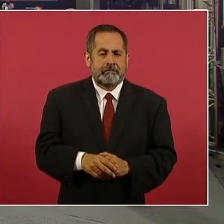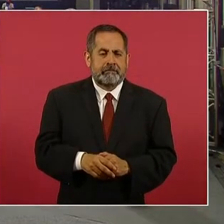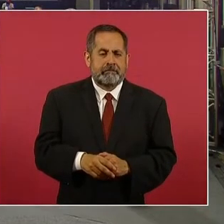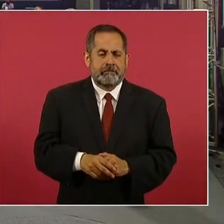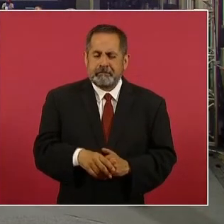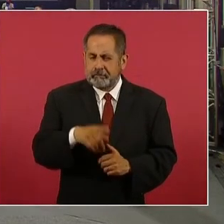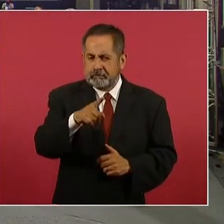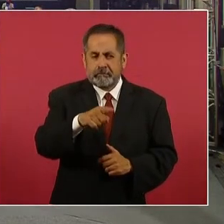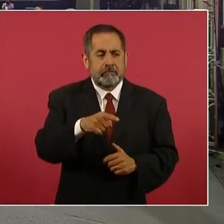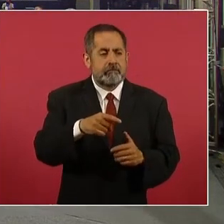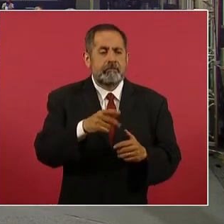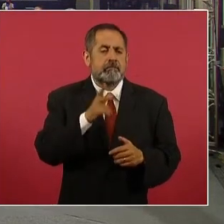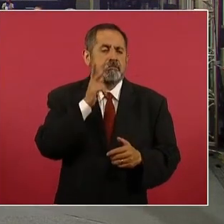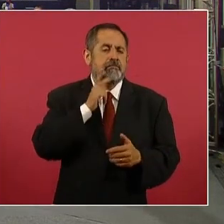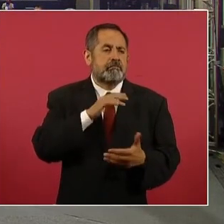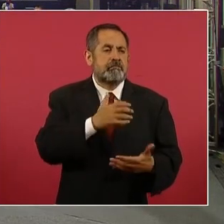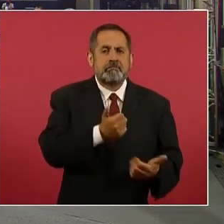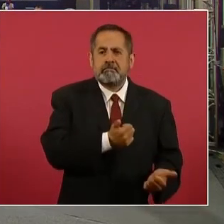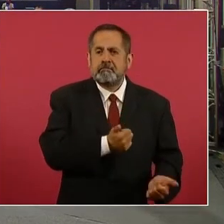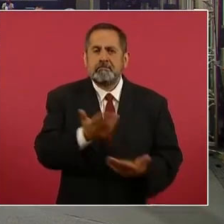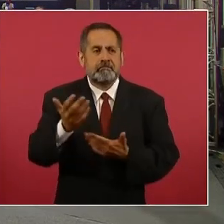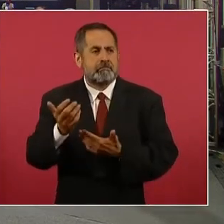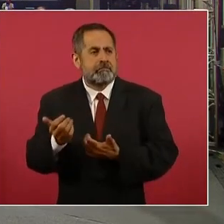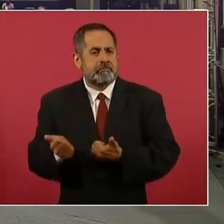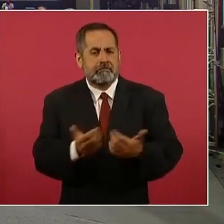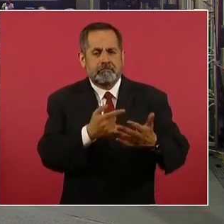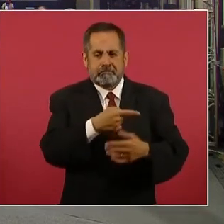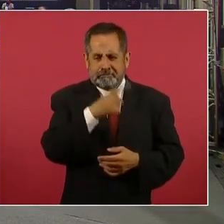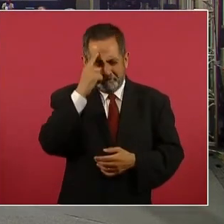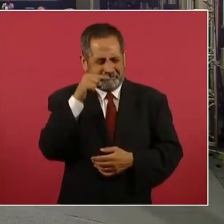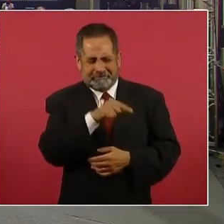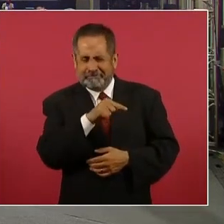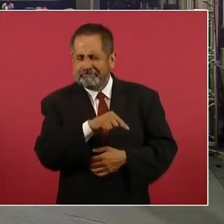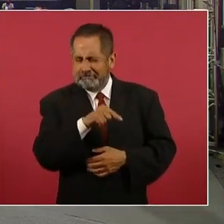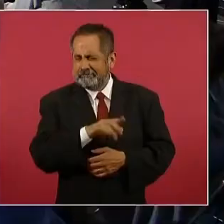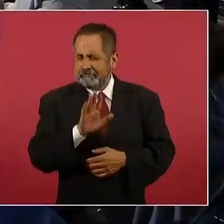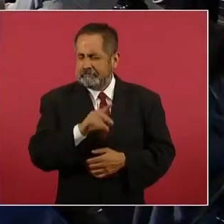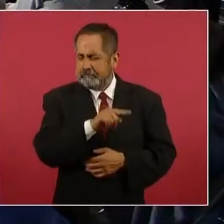En distribución. ¿Qué hacen?